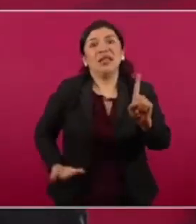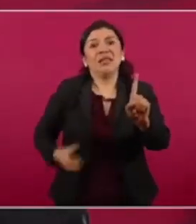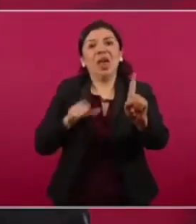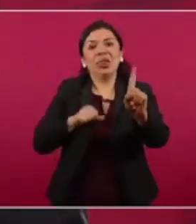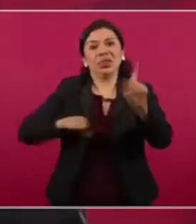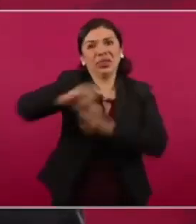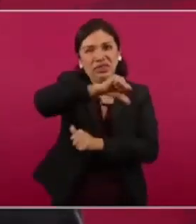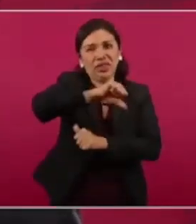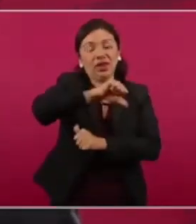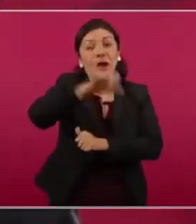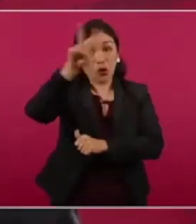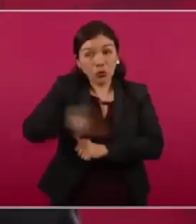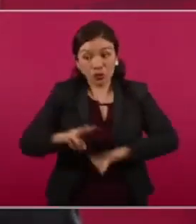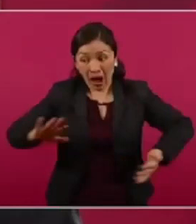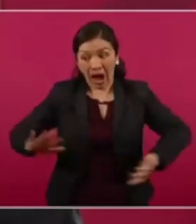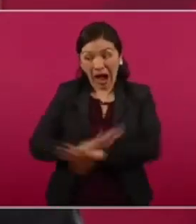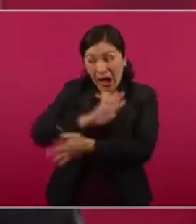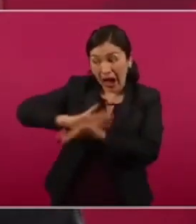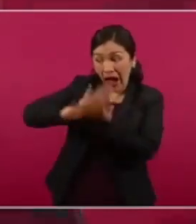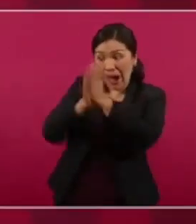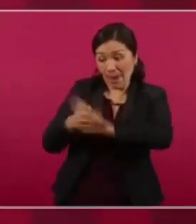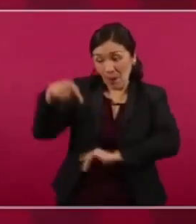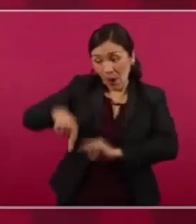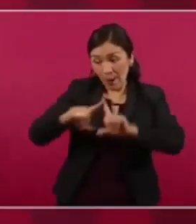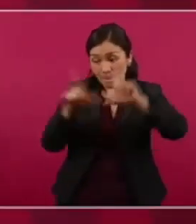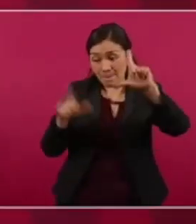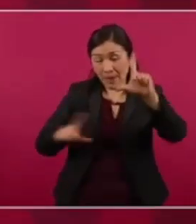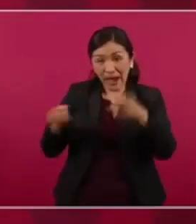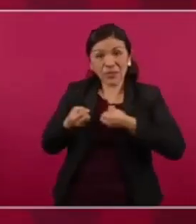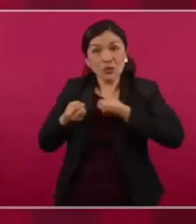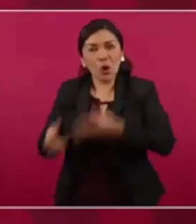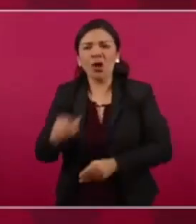no en la transformación del país.